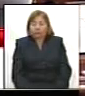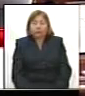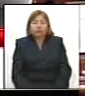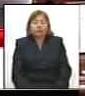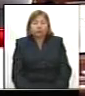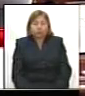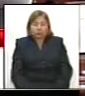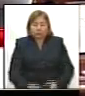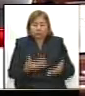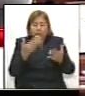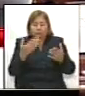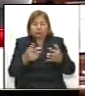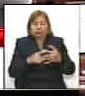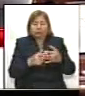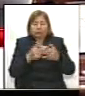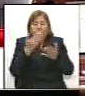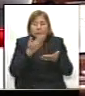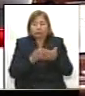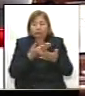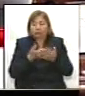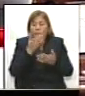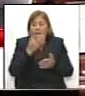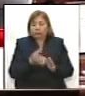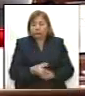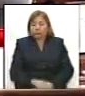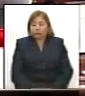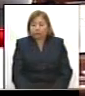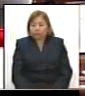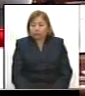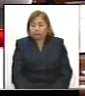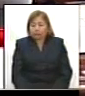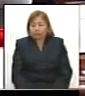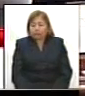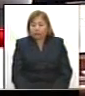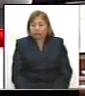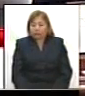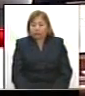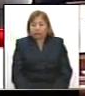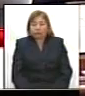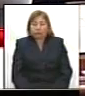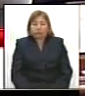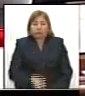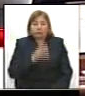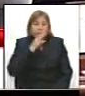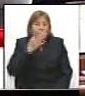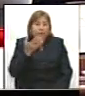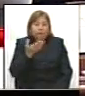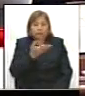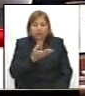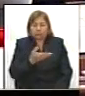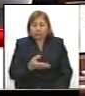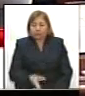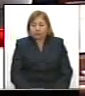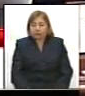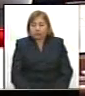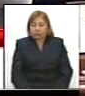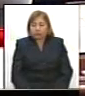Se da inicio al debate. Si algún congresista quiere hacer uso de la palabra.